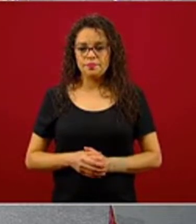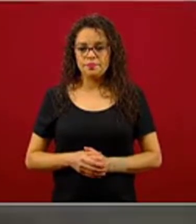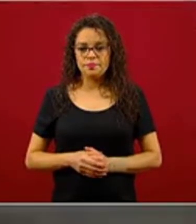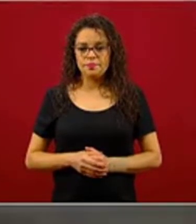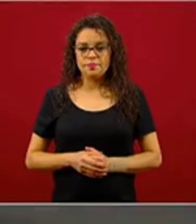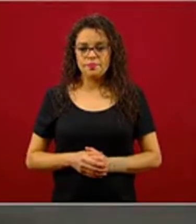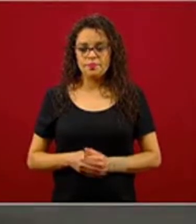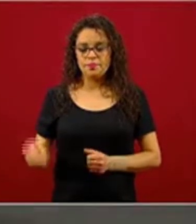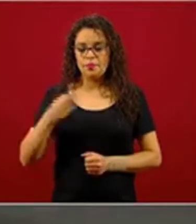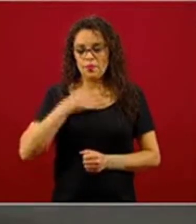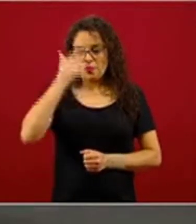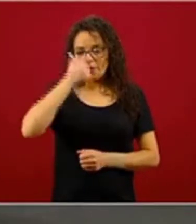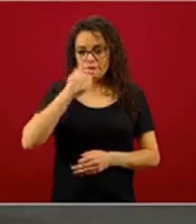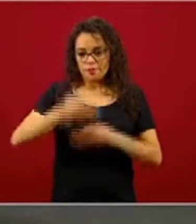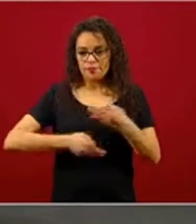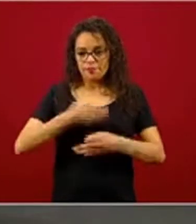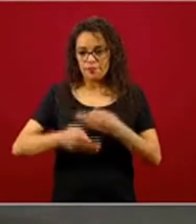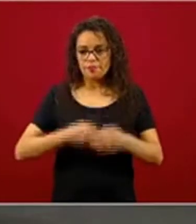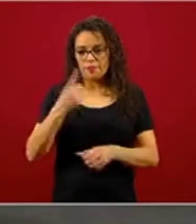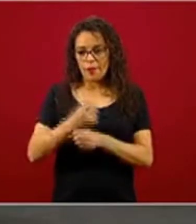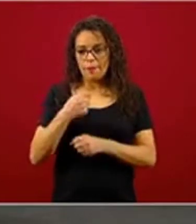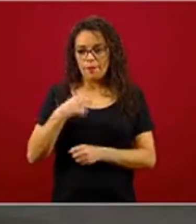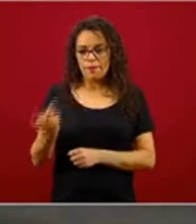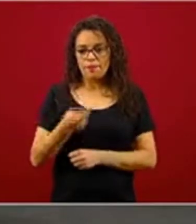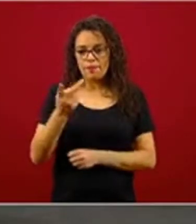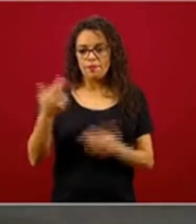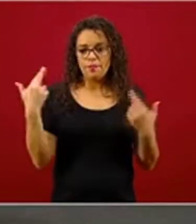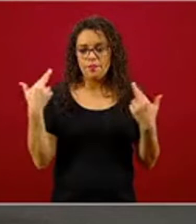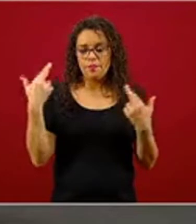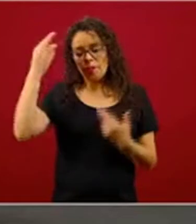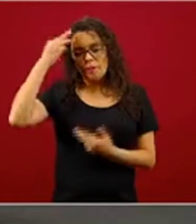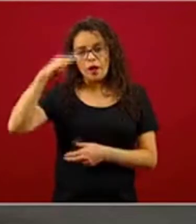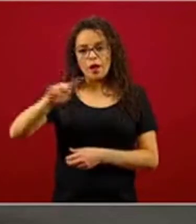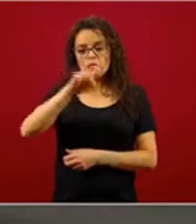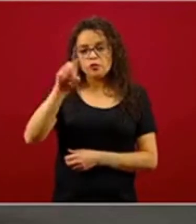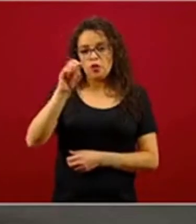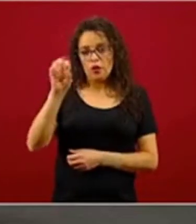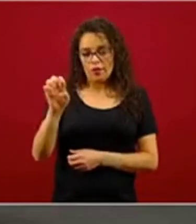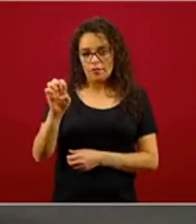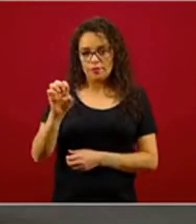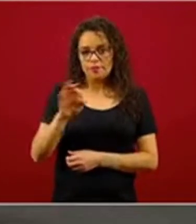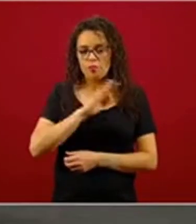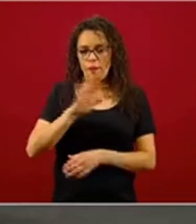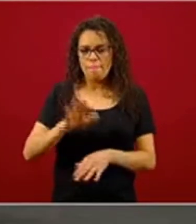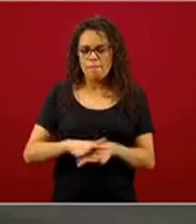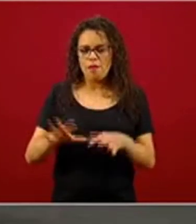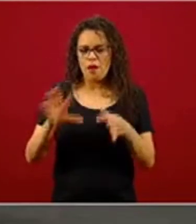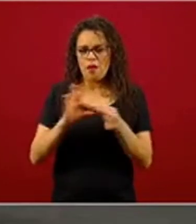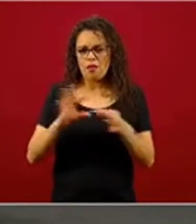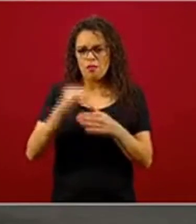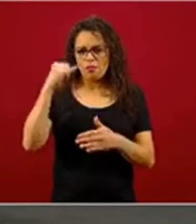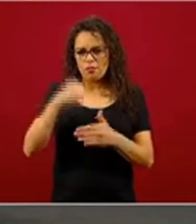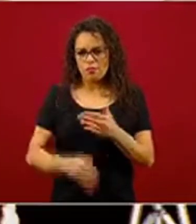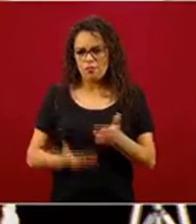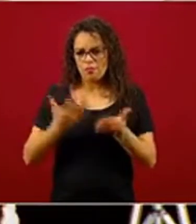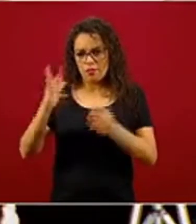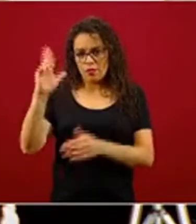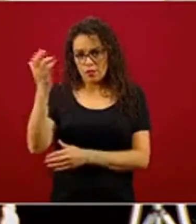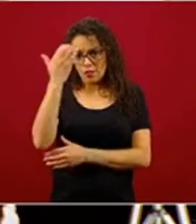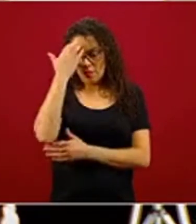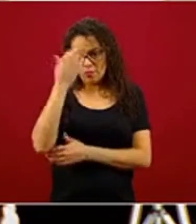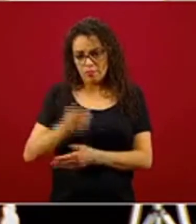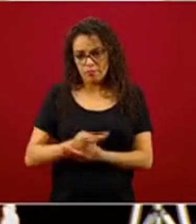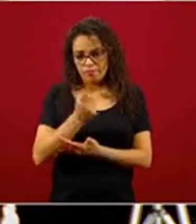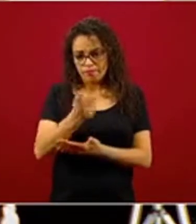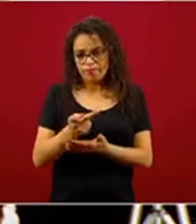tal? Buenas noches para todos. Primera pregunta para el maestro Zoé, si nos puede dar detalles. Ya mencionaba de este reconocimiento merecidísimo para los